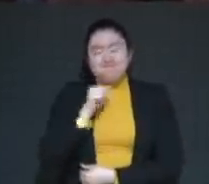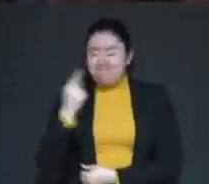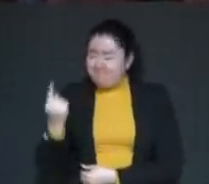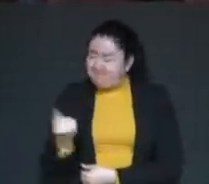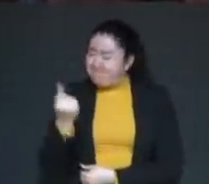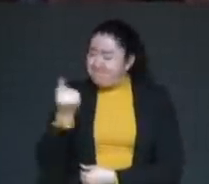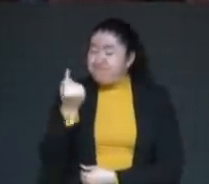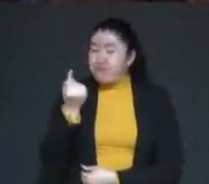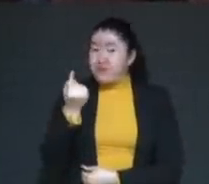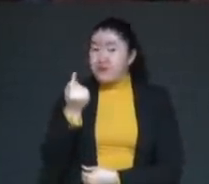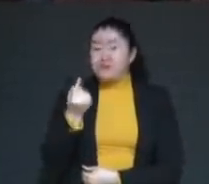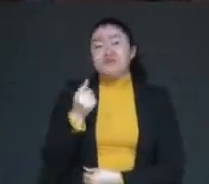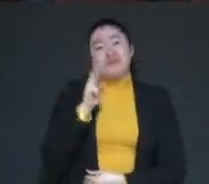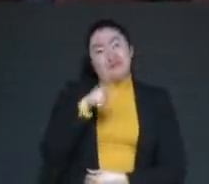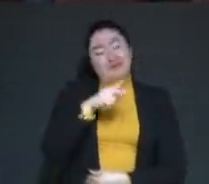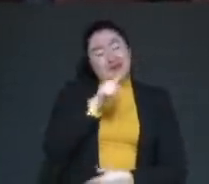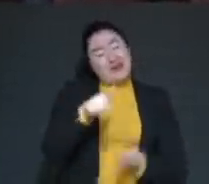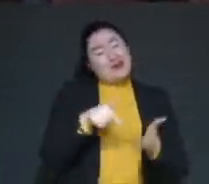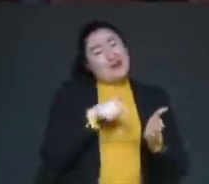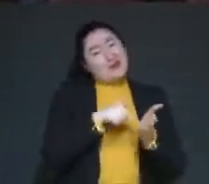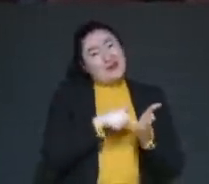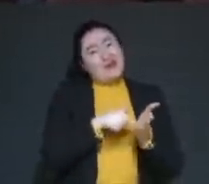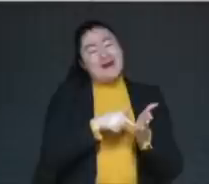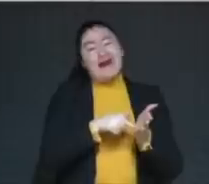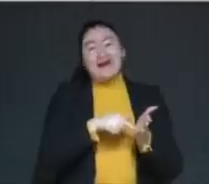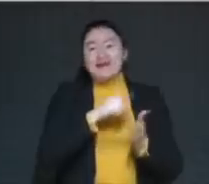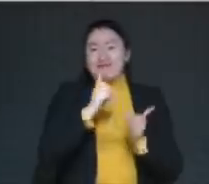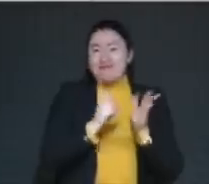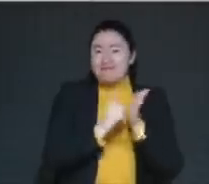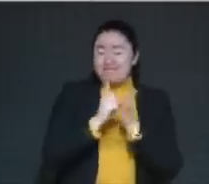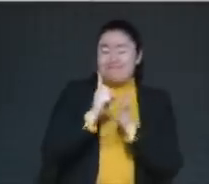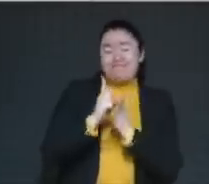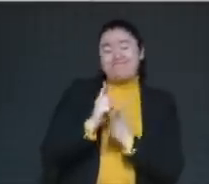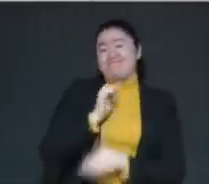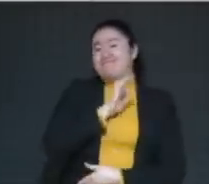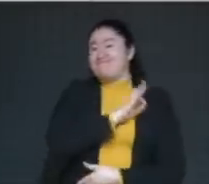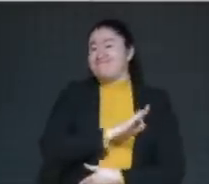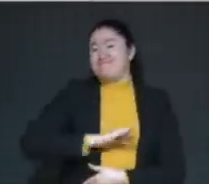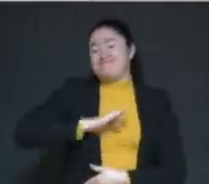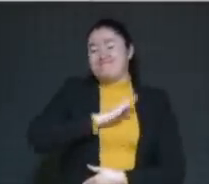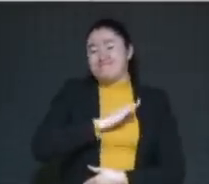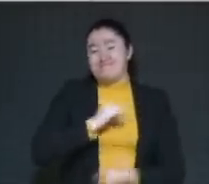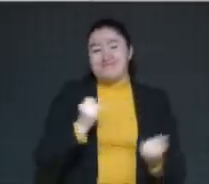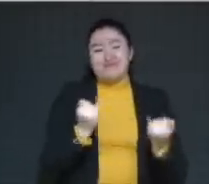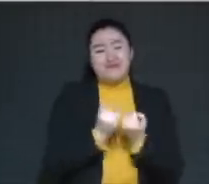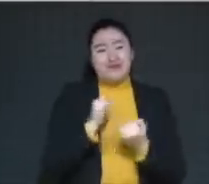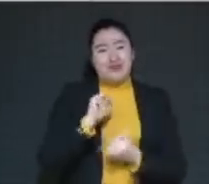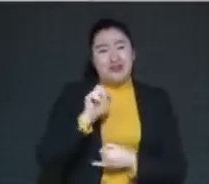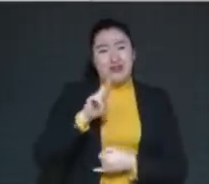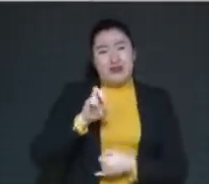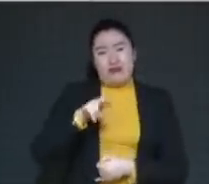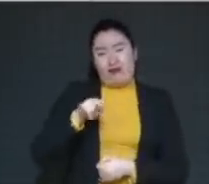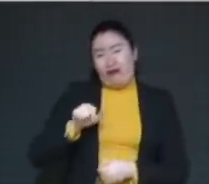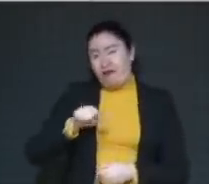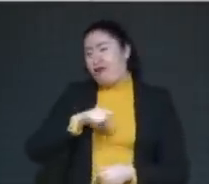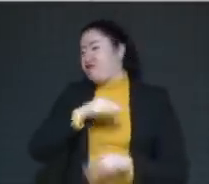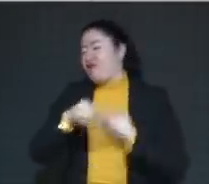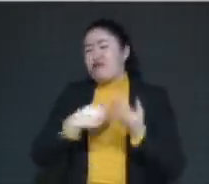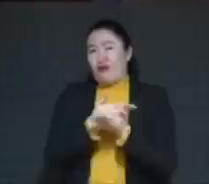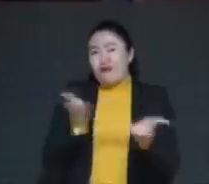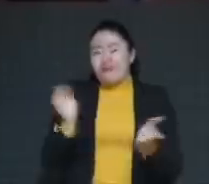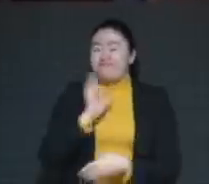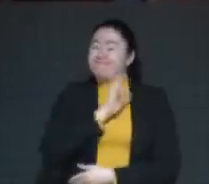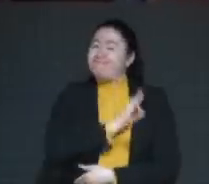felicito muchísimo por esta unidad, felicito a Irene y a todos ustedes por esta organización y de parte de